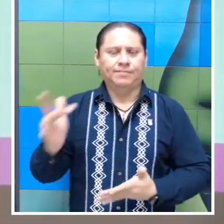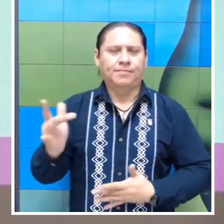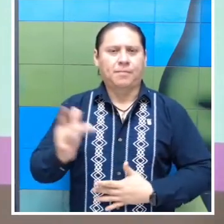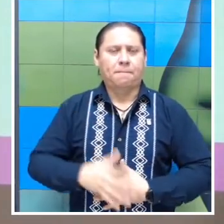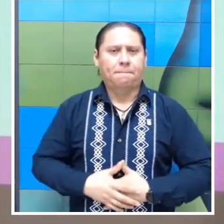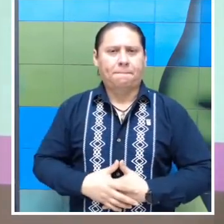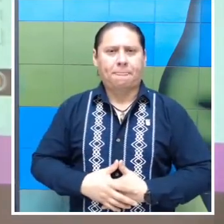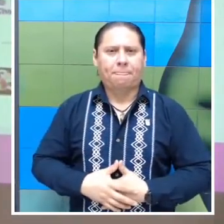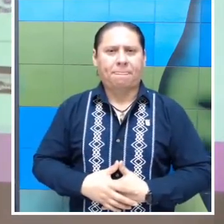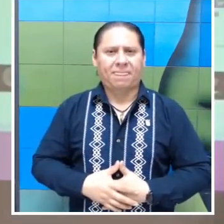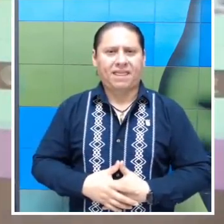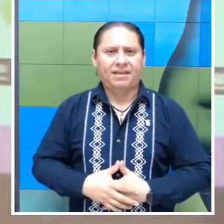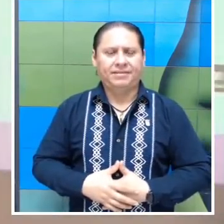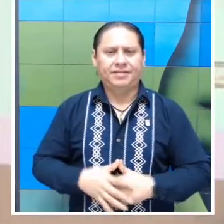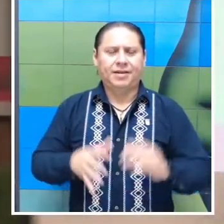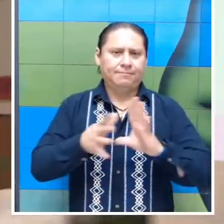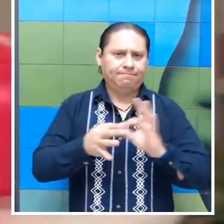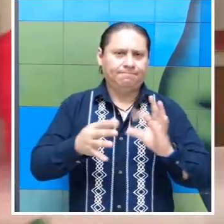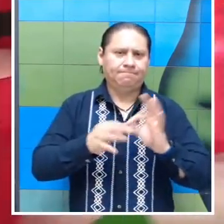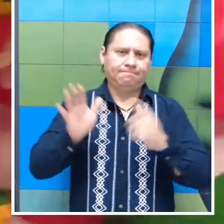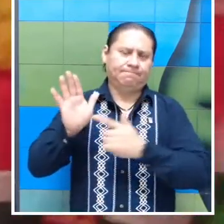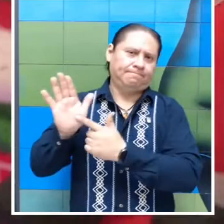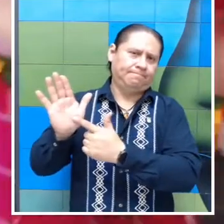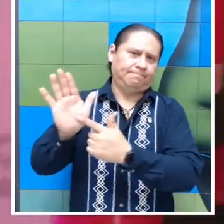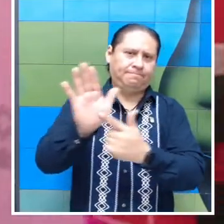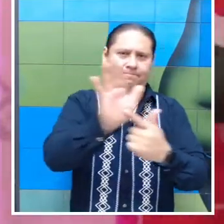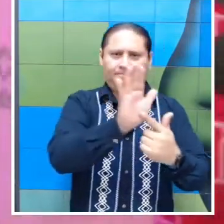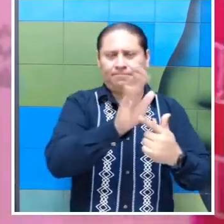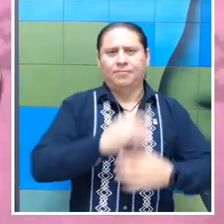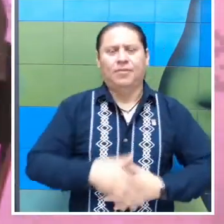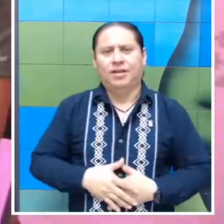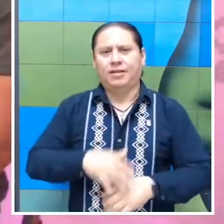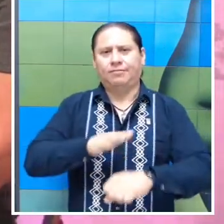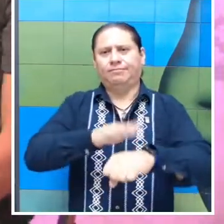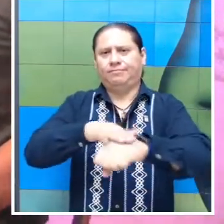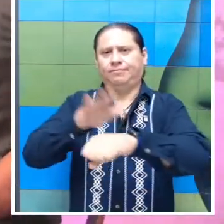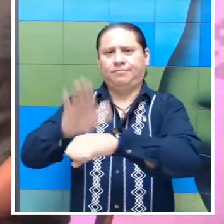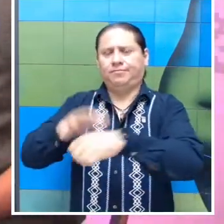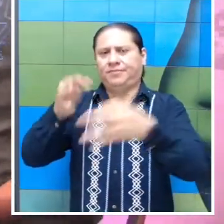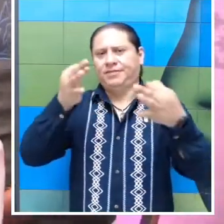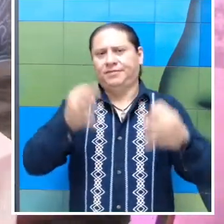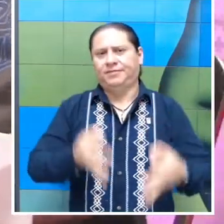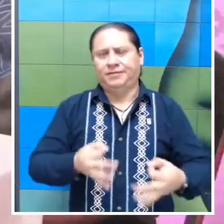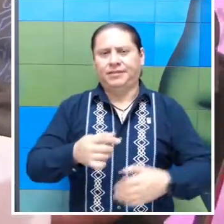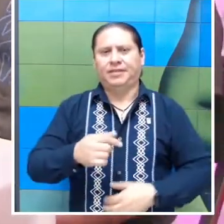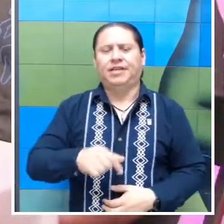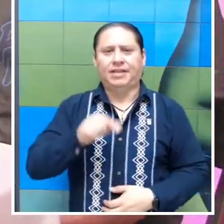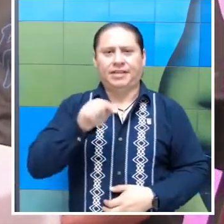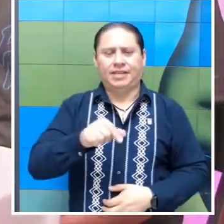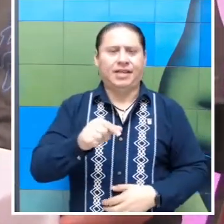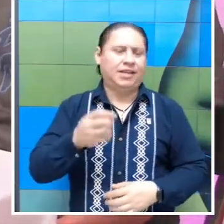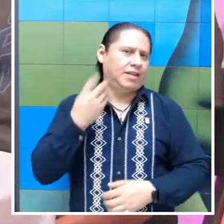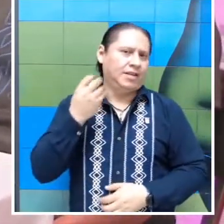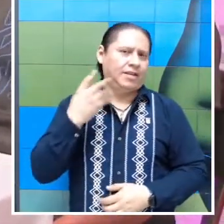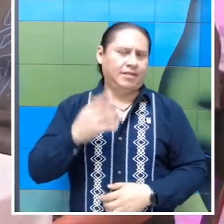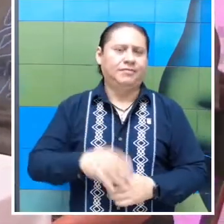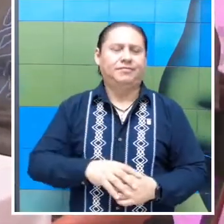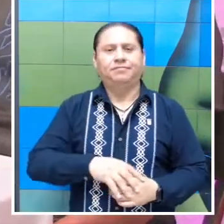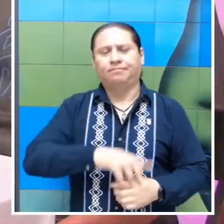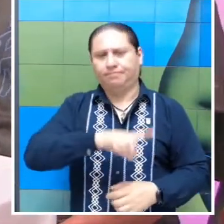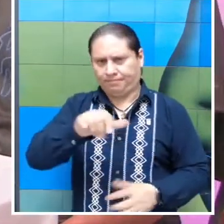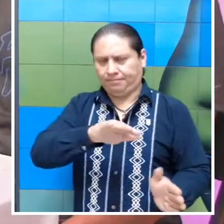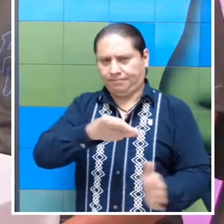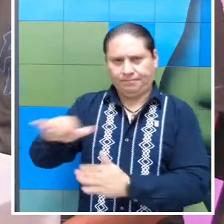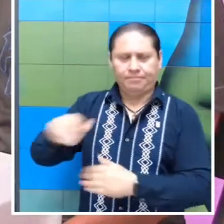Paola Villamonte, por esta exposición de los pormenores de la convocatoria oficial de este magno evento. Pasamos a